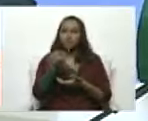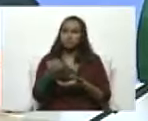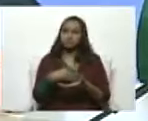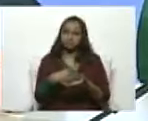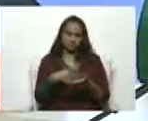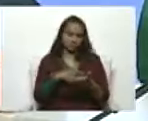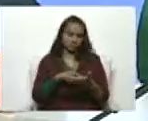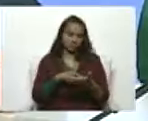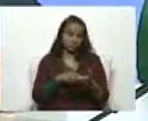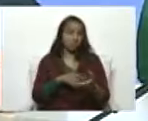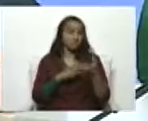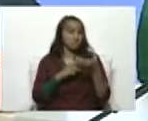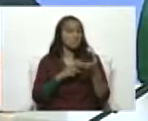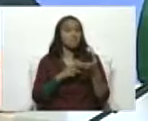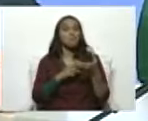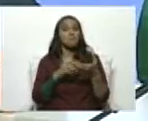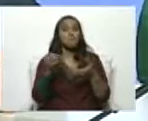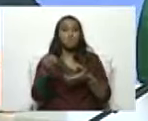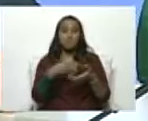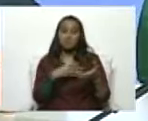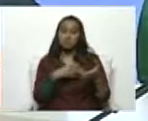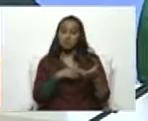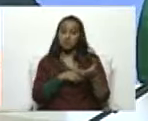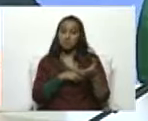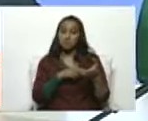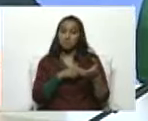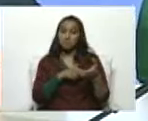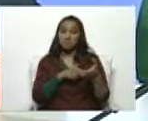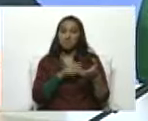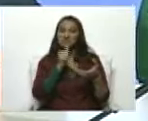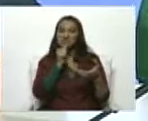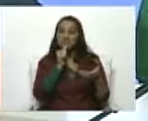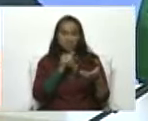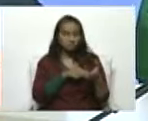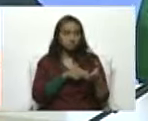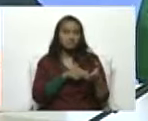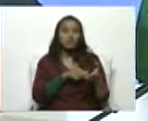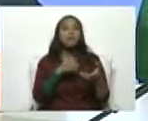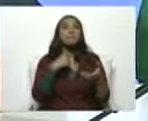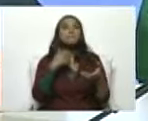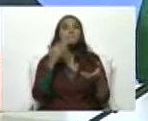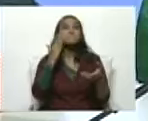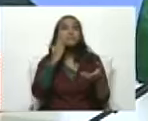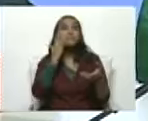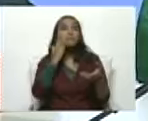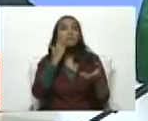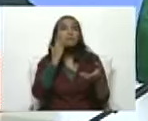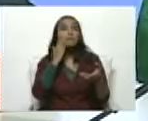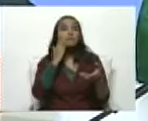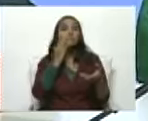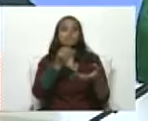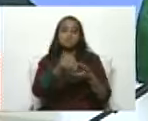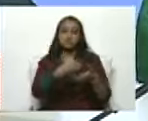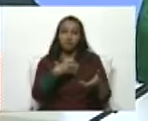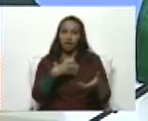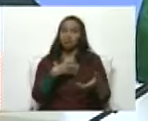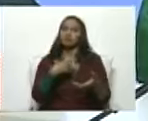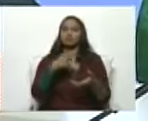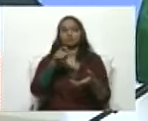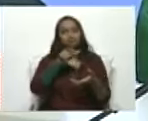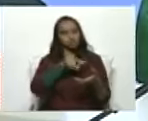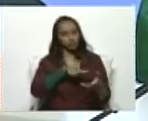Yo recibía un mensaje de mi mamá, compatriota. ¿Ya